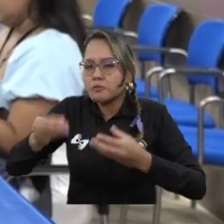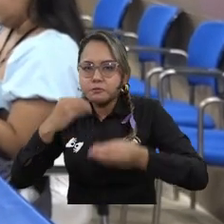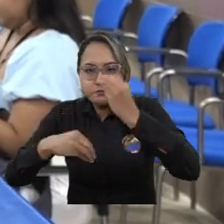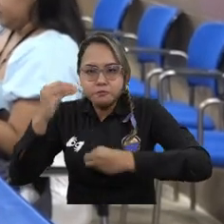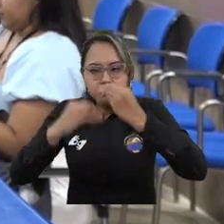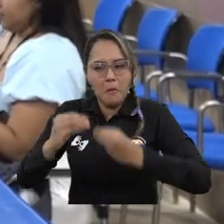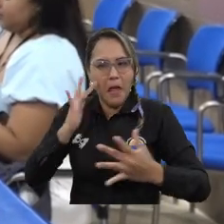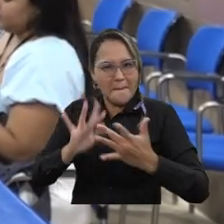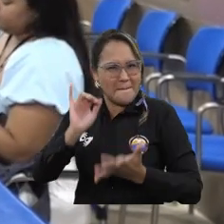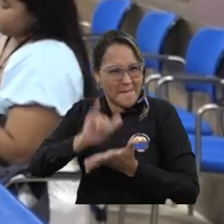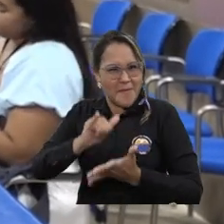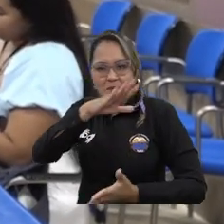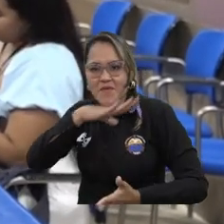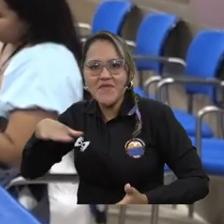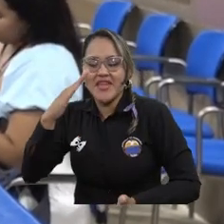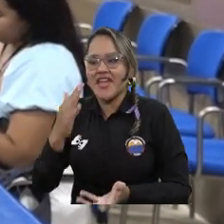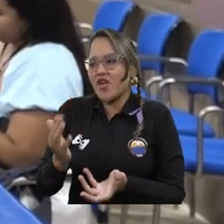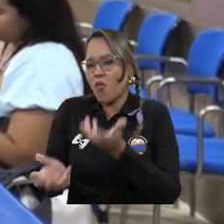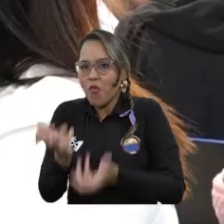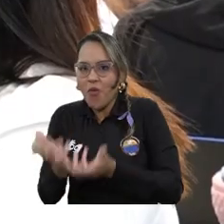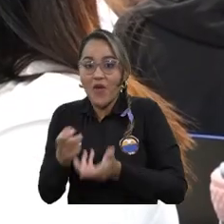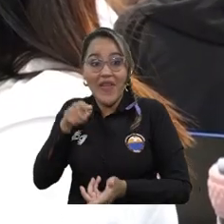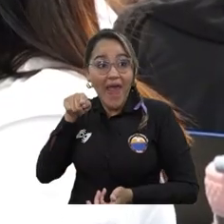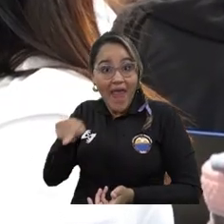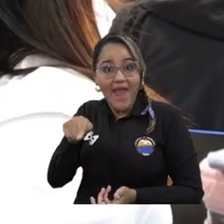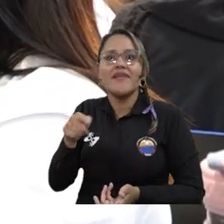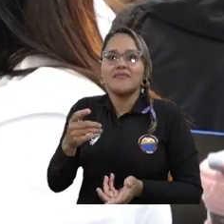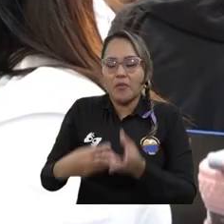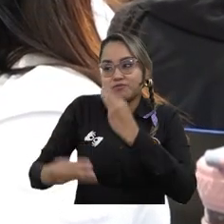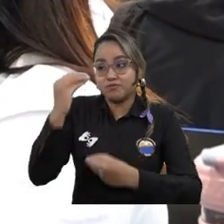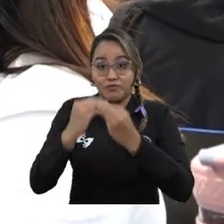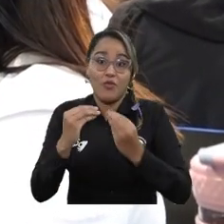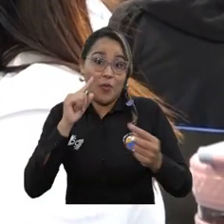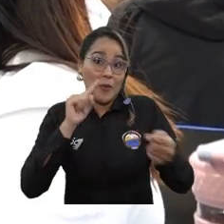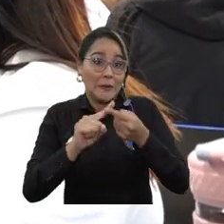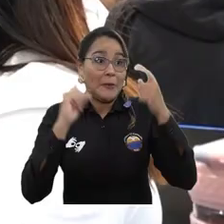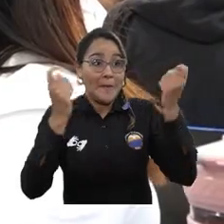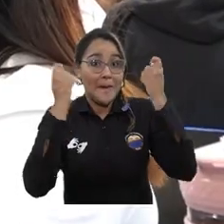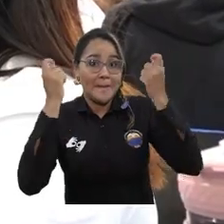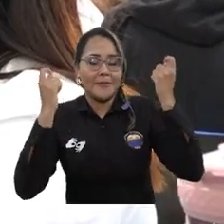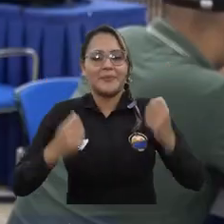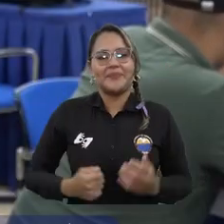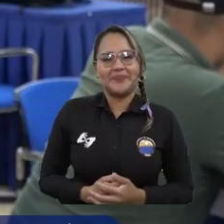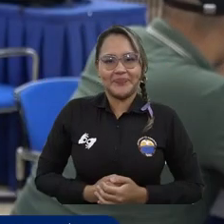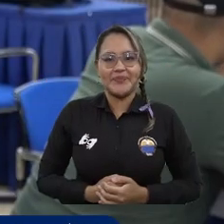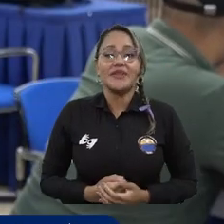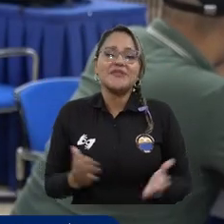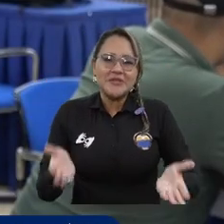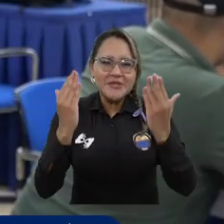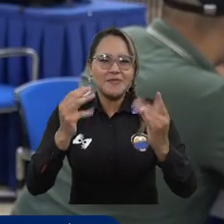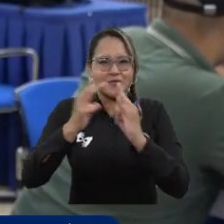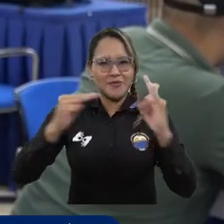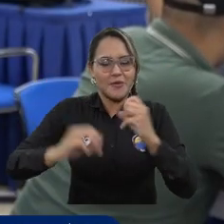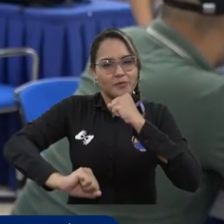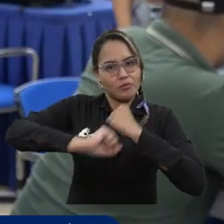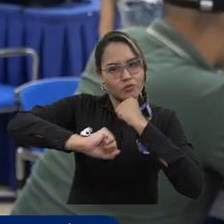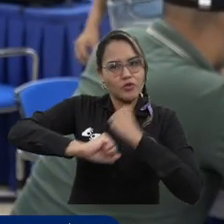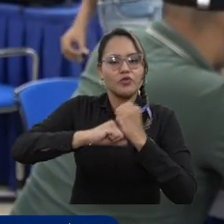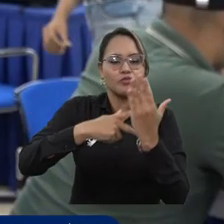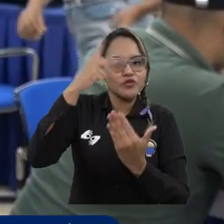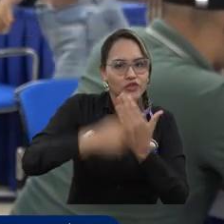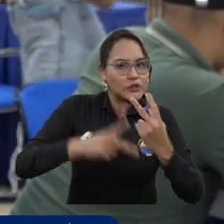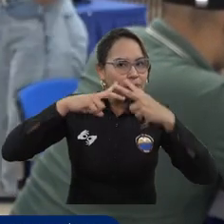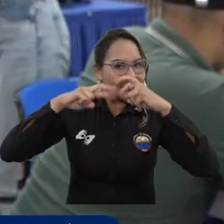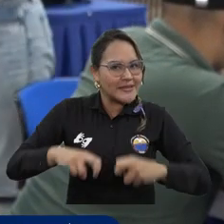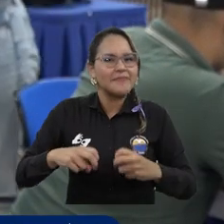que se originan dentro de la misma finca. Tenemos el respaldo de la Universidad del Magdalena como un proyecto de investigación y de cómo